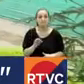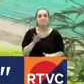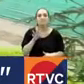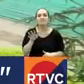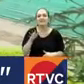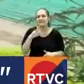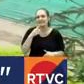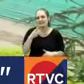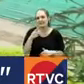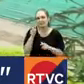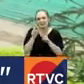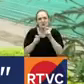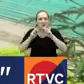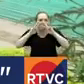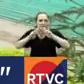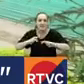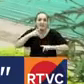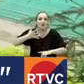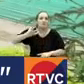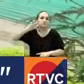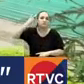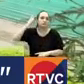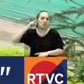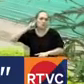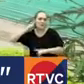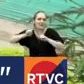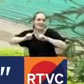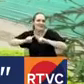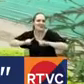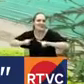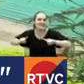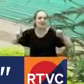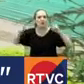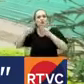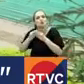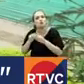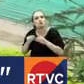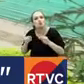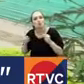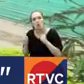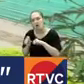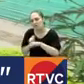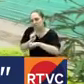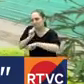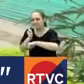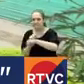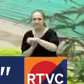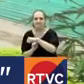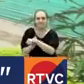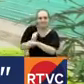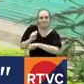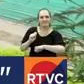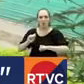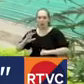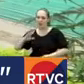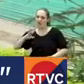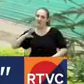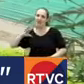cadencia. Quizás antes el sonido, el tempo era mucho más lento, había momentos más elegantes en la